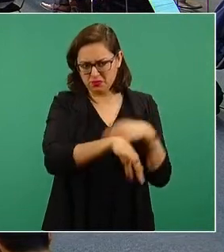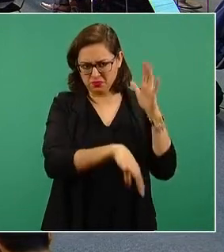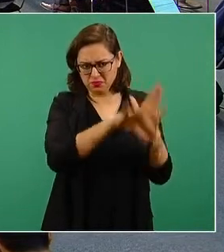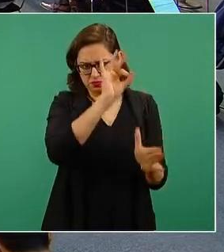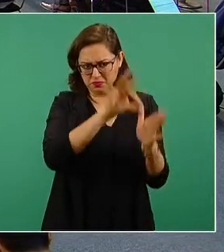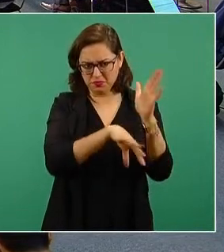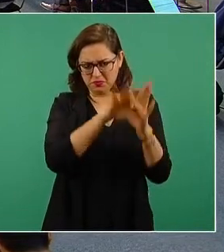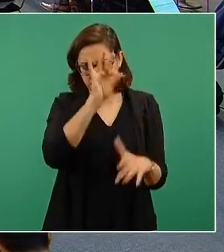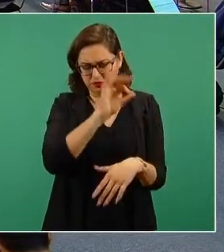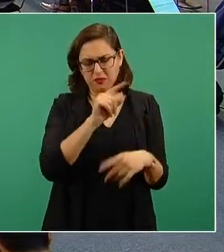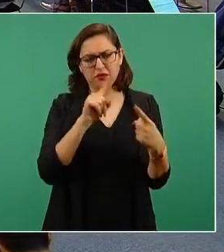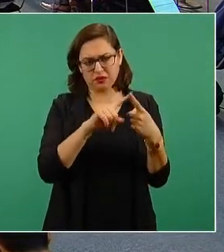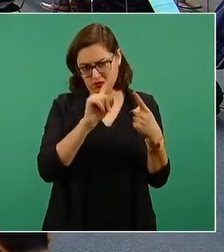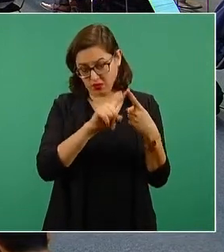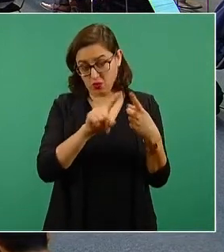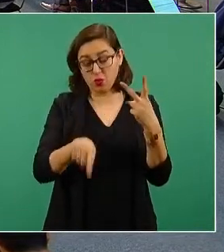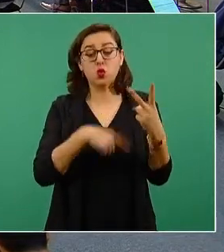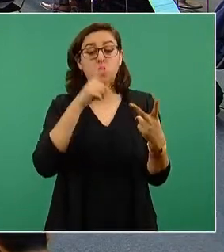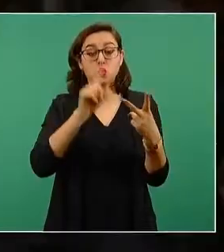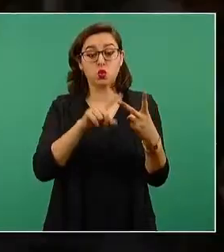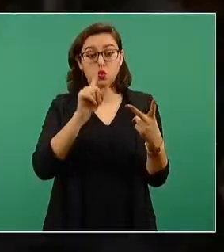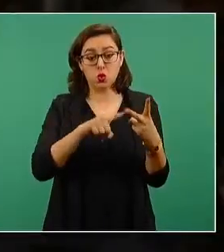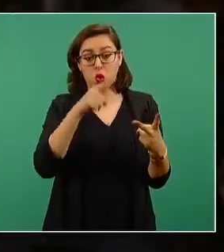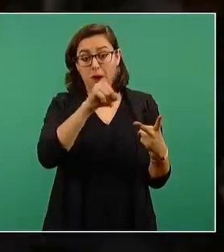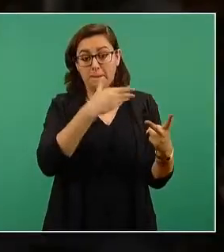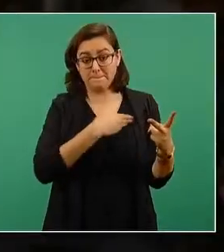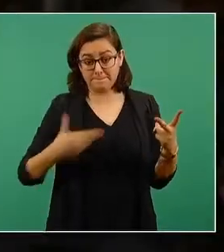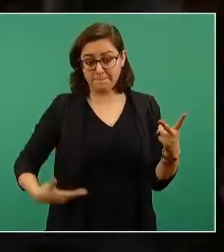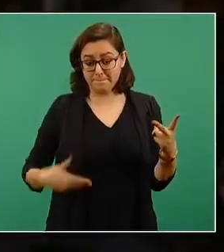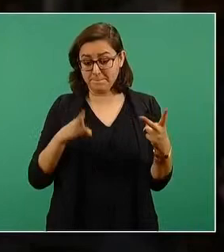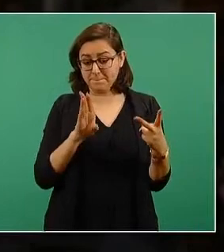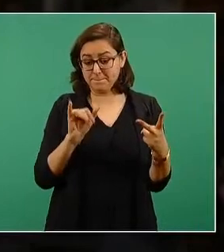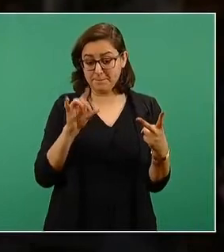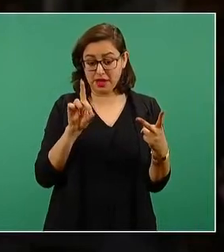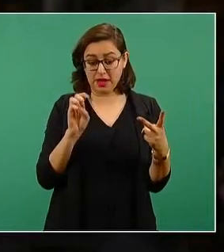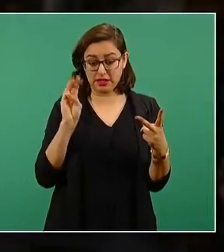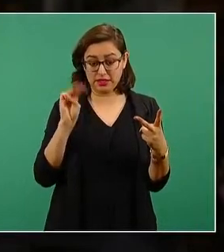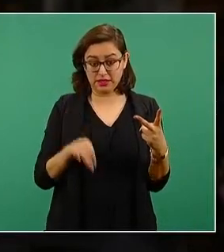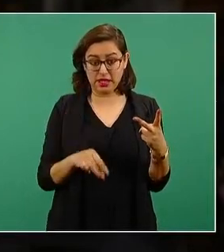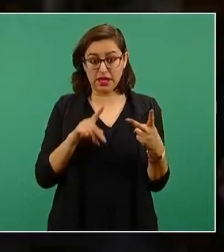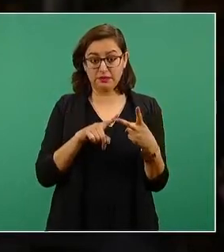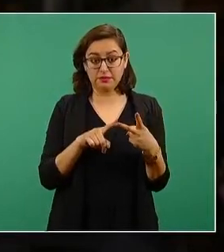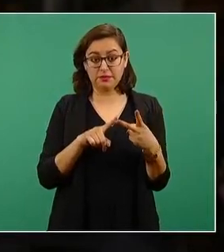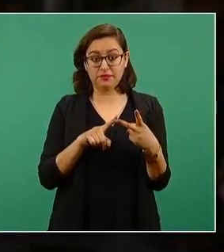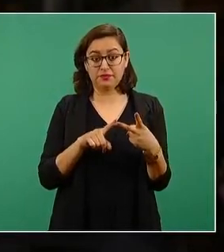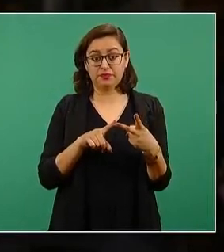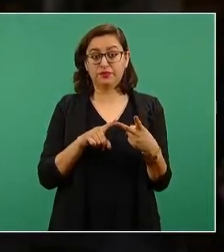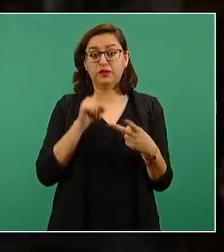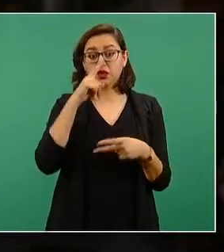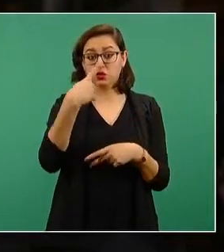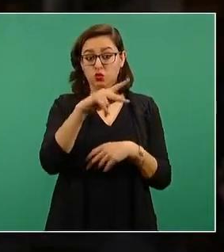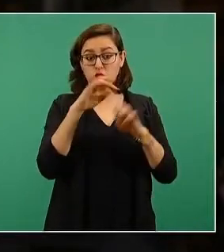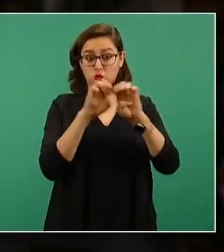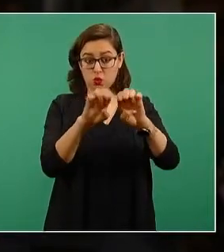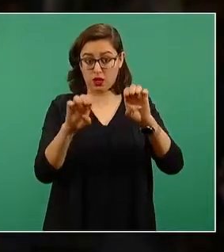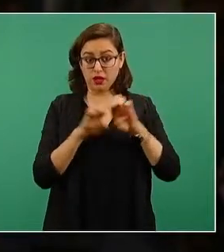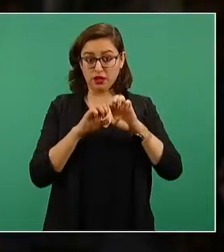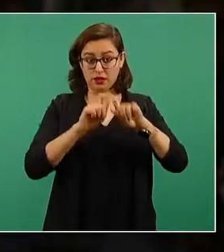es que el presidente Biden acaba de nombrar en su gabinete